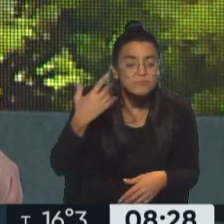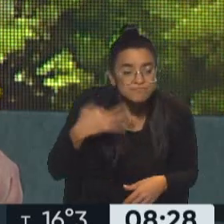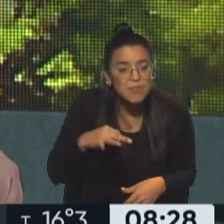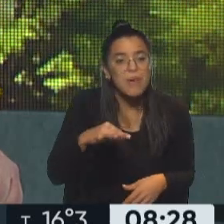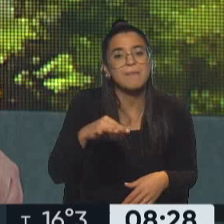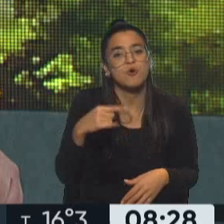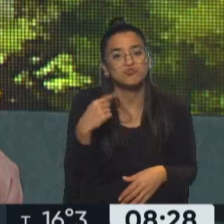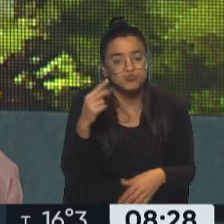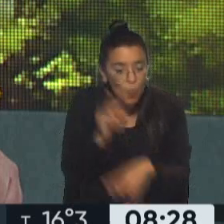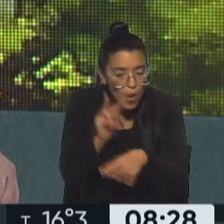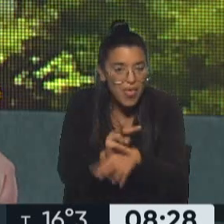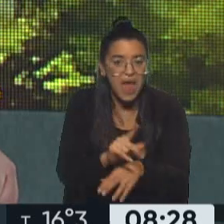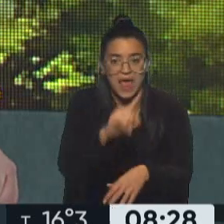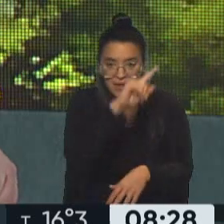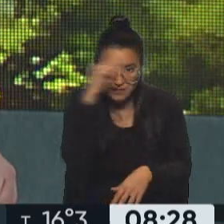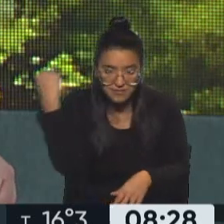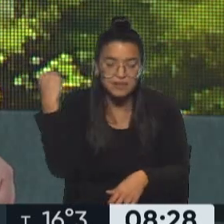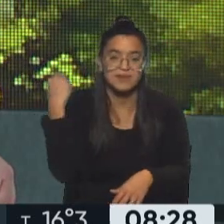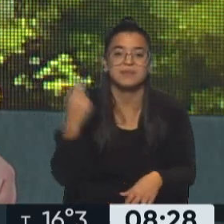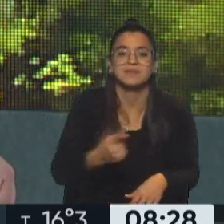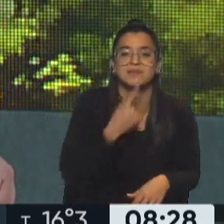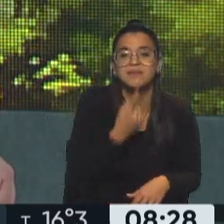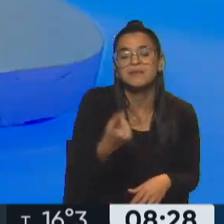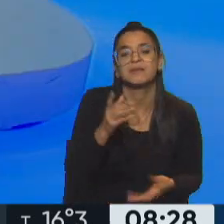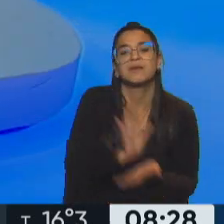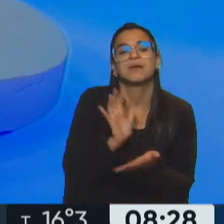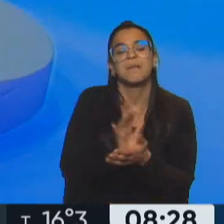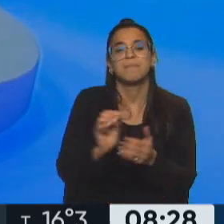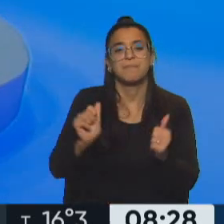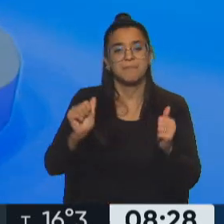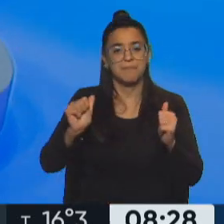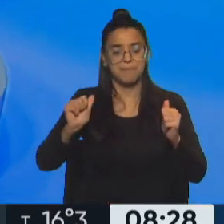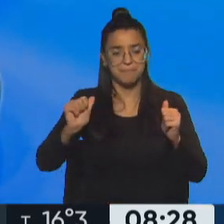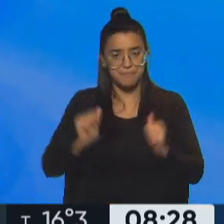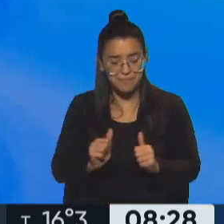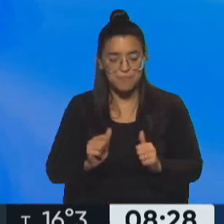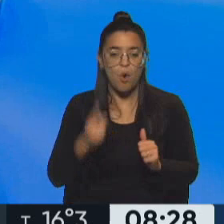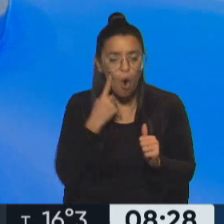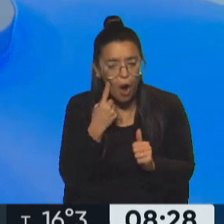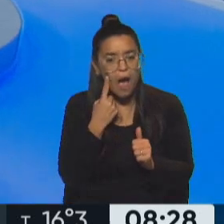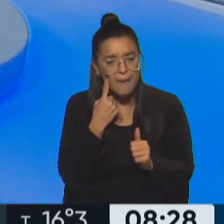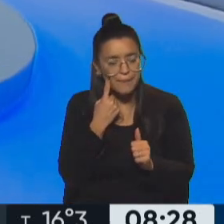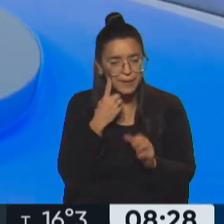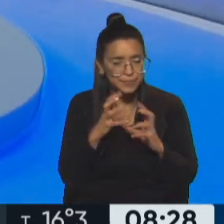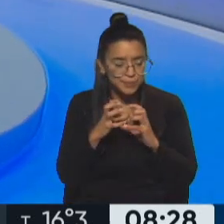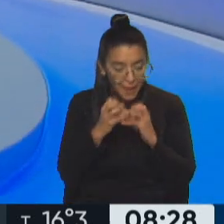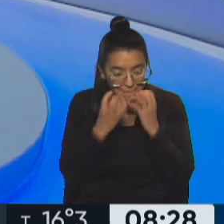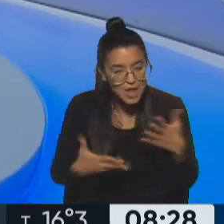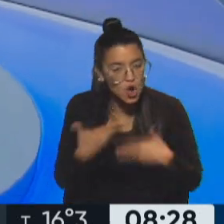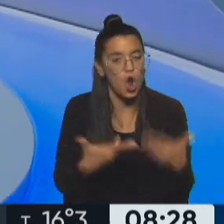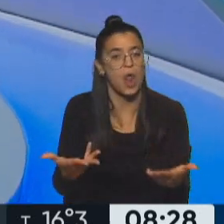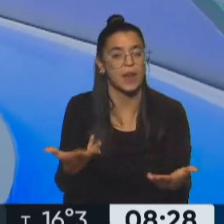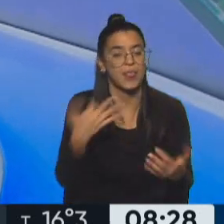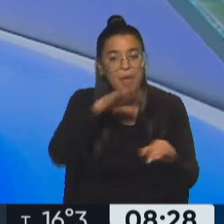cuidar a la nación y, si es necesario, sentarse para mejorar. Habría que hacerlo si hay una convocatoria. También